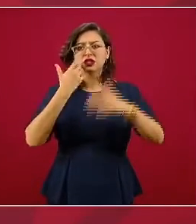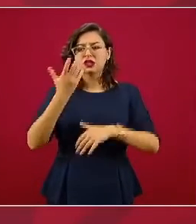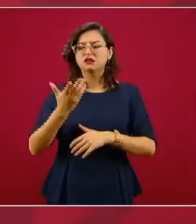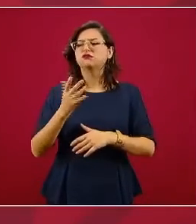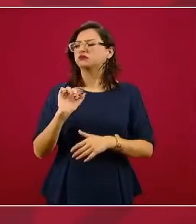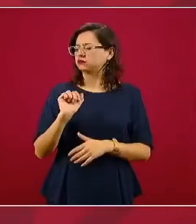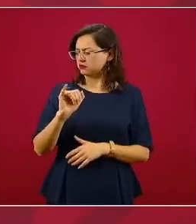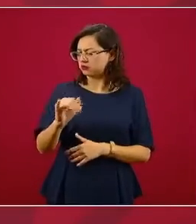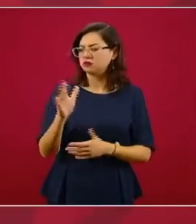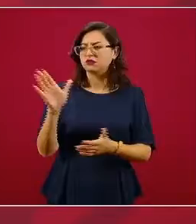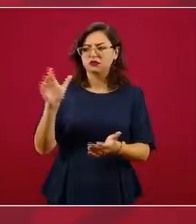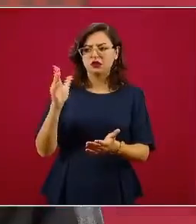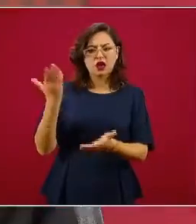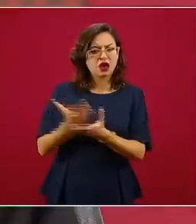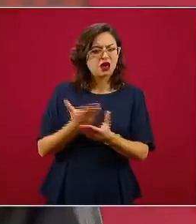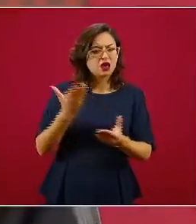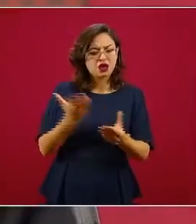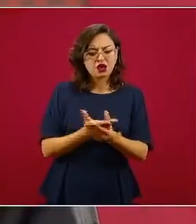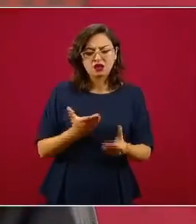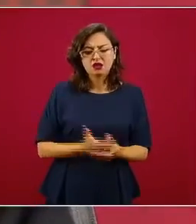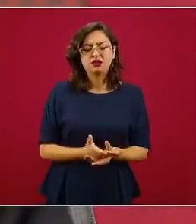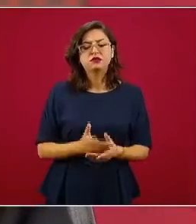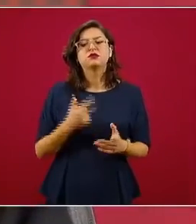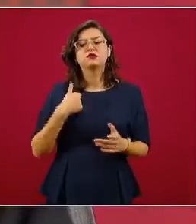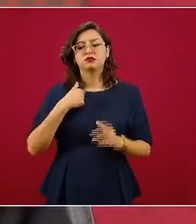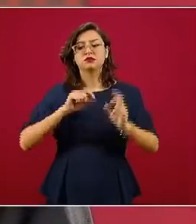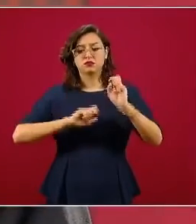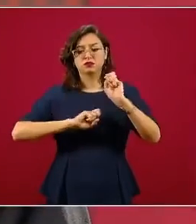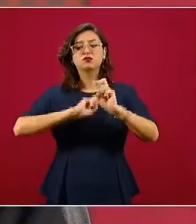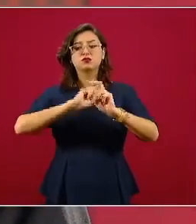porque aun cuando no pueda